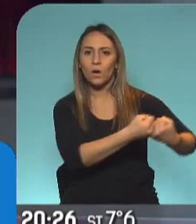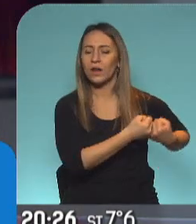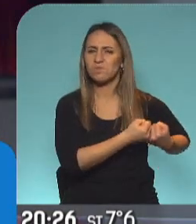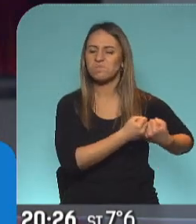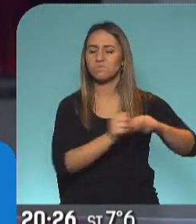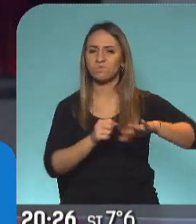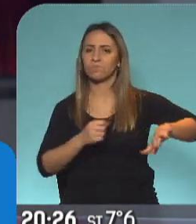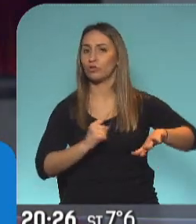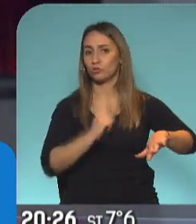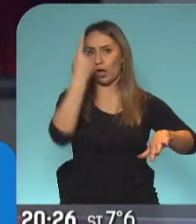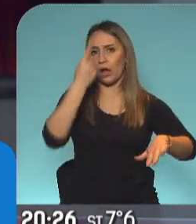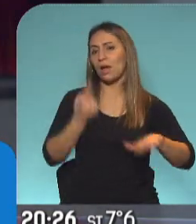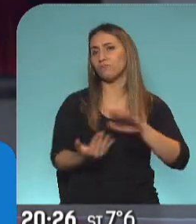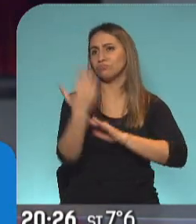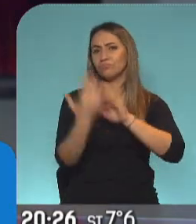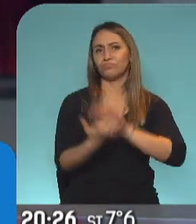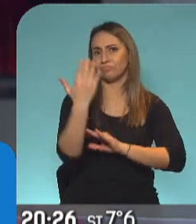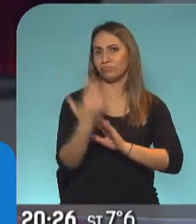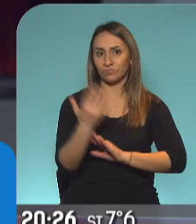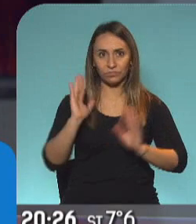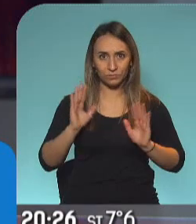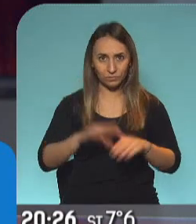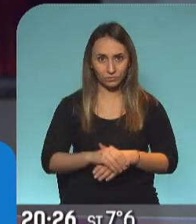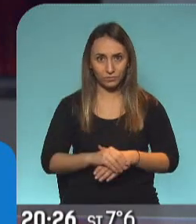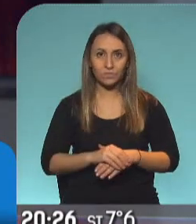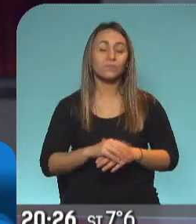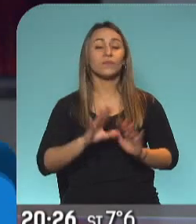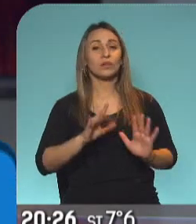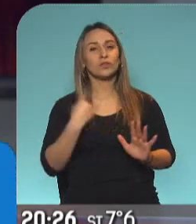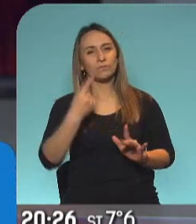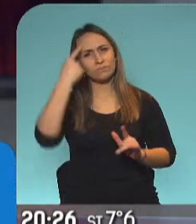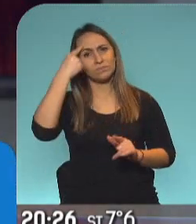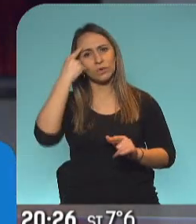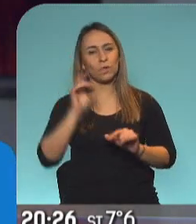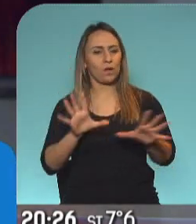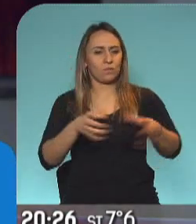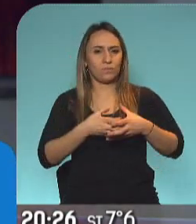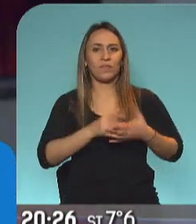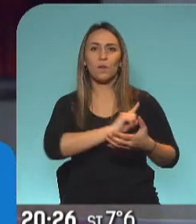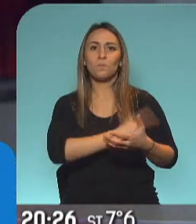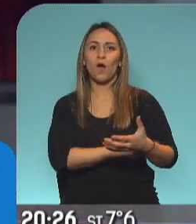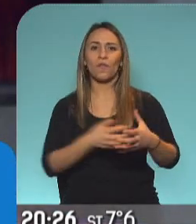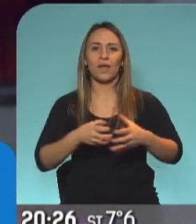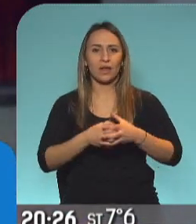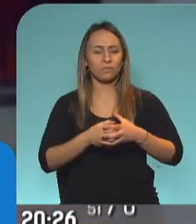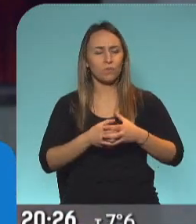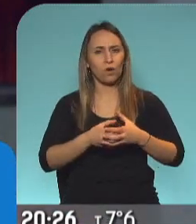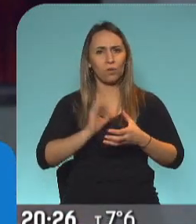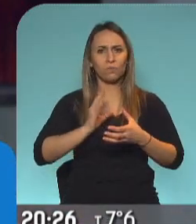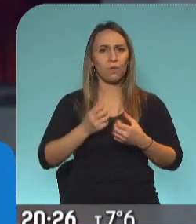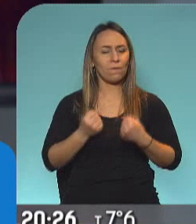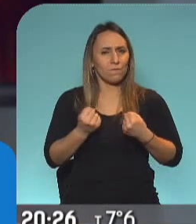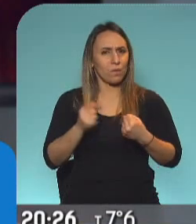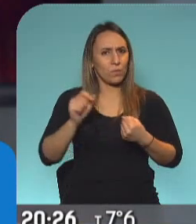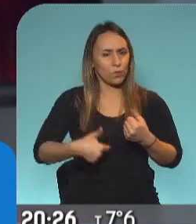pero acompañada, y tenemos que, me parece, empezar a pensar en este nuevo polo de poder bastante agresivo y